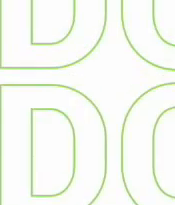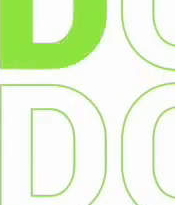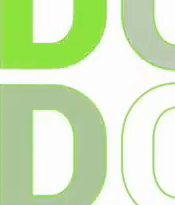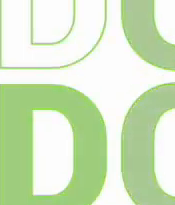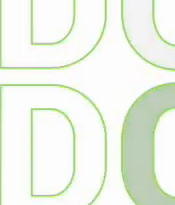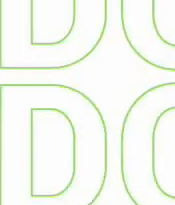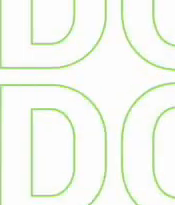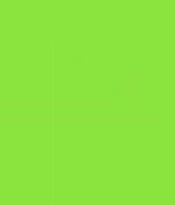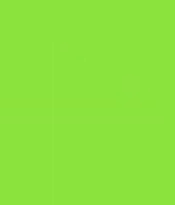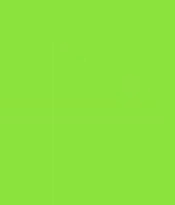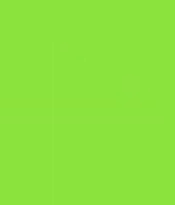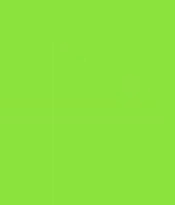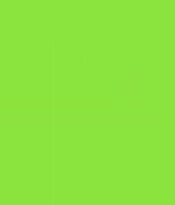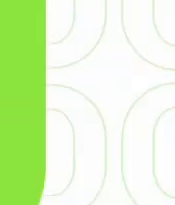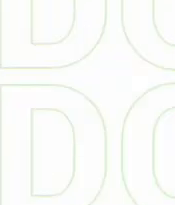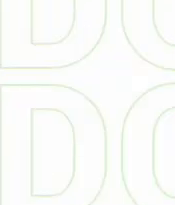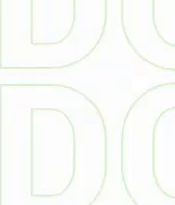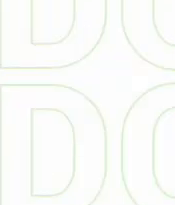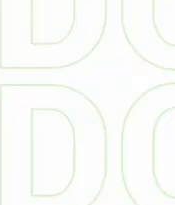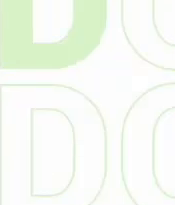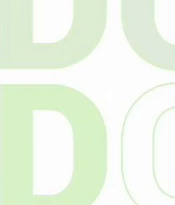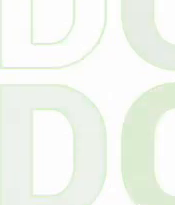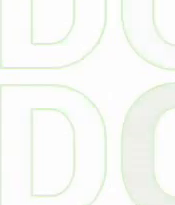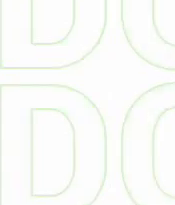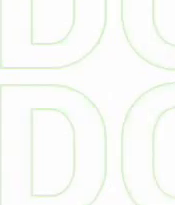Sigue viendo.